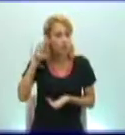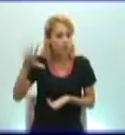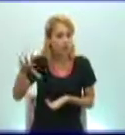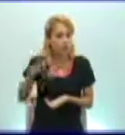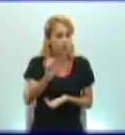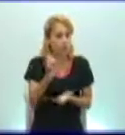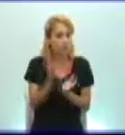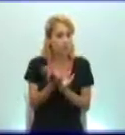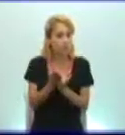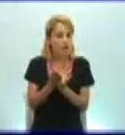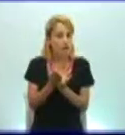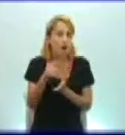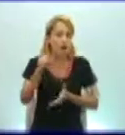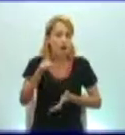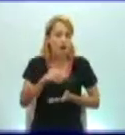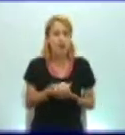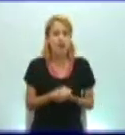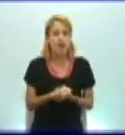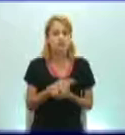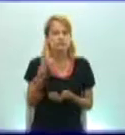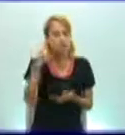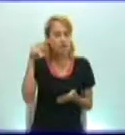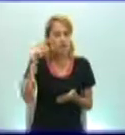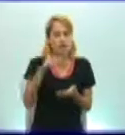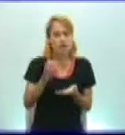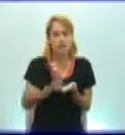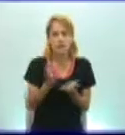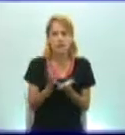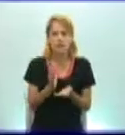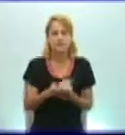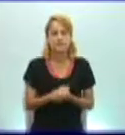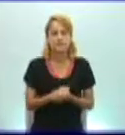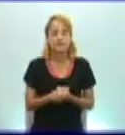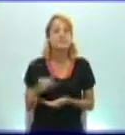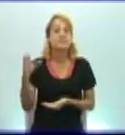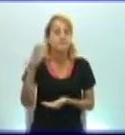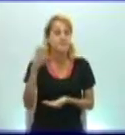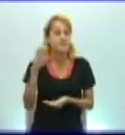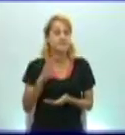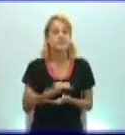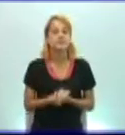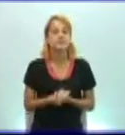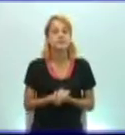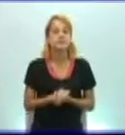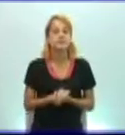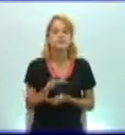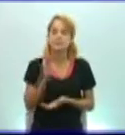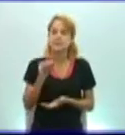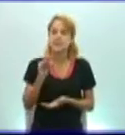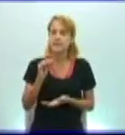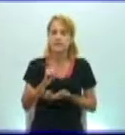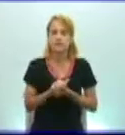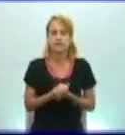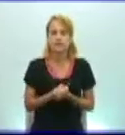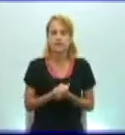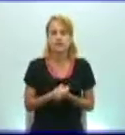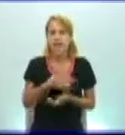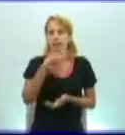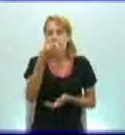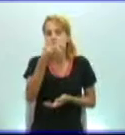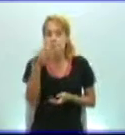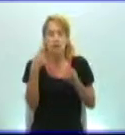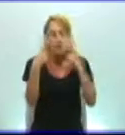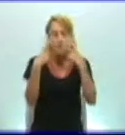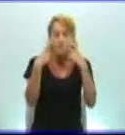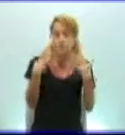en la clase y pueden remitirse a su libro de texto. Y en el inciso C dice: argumenta la importancia